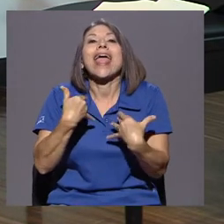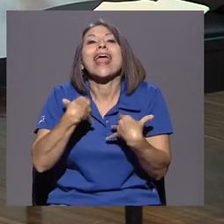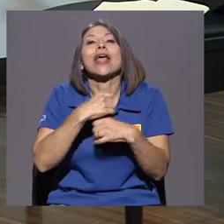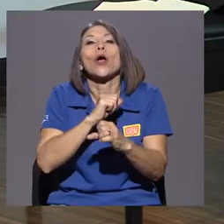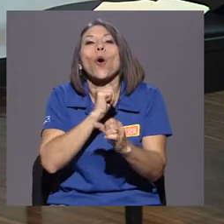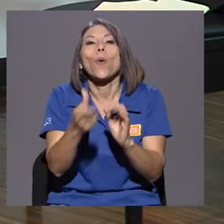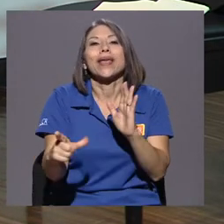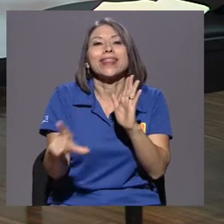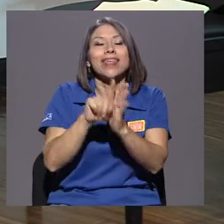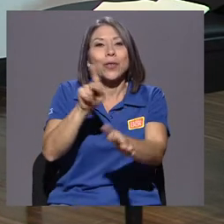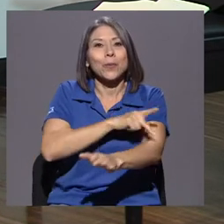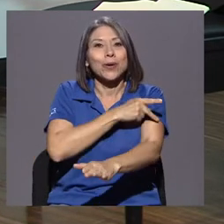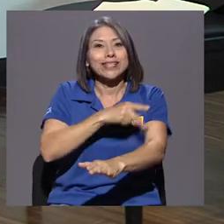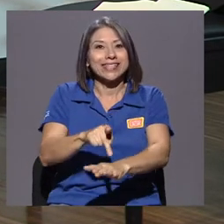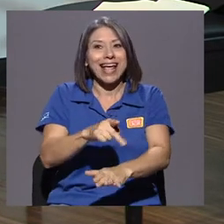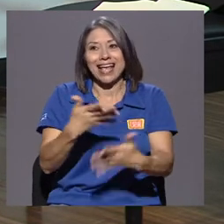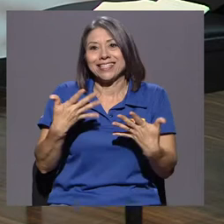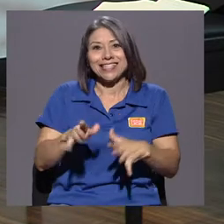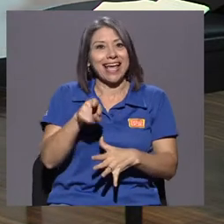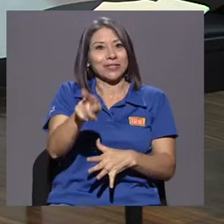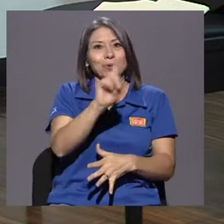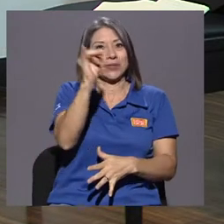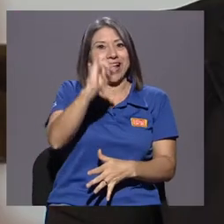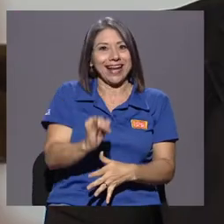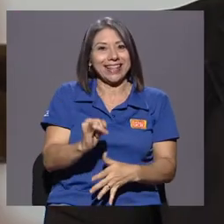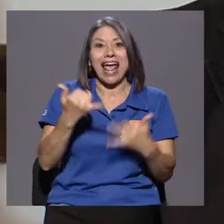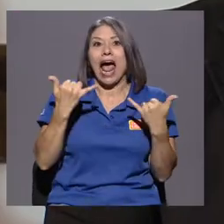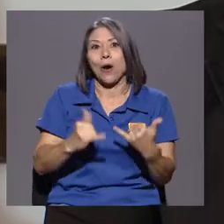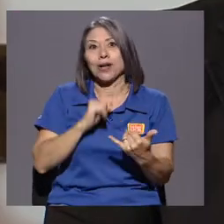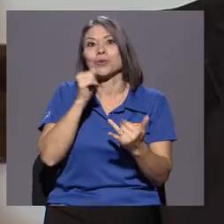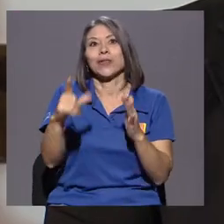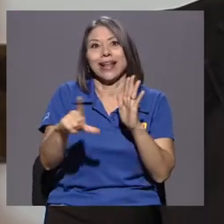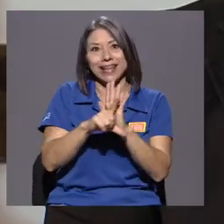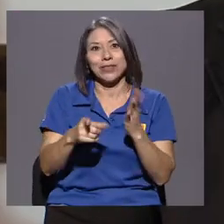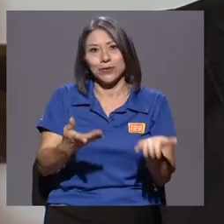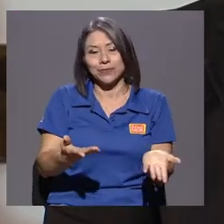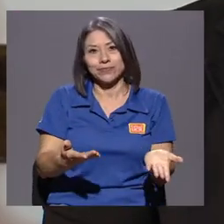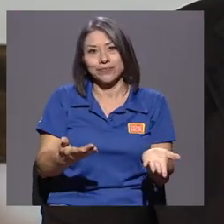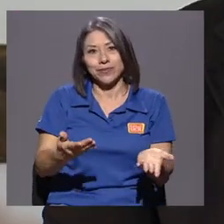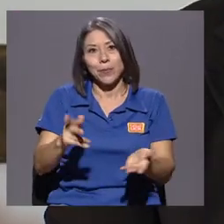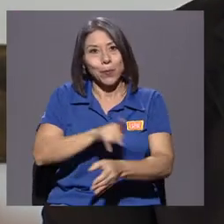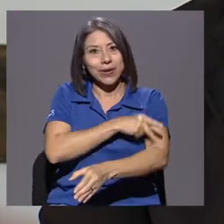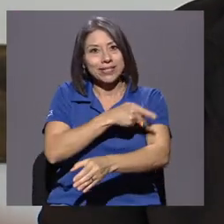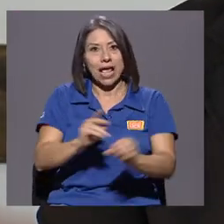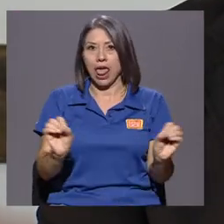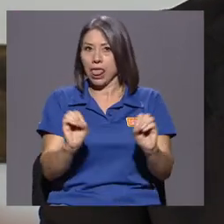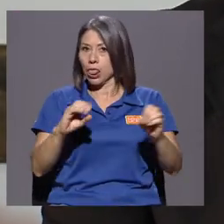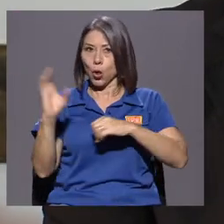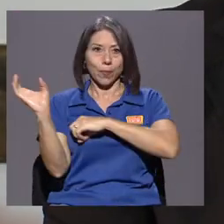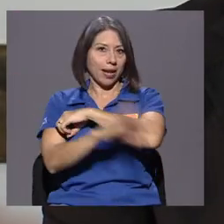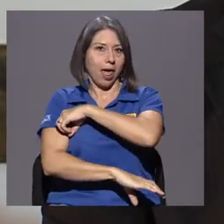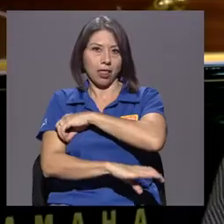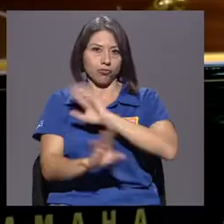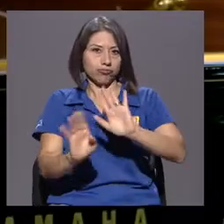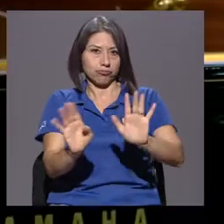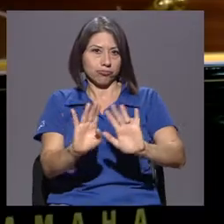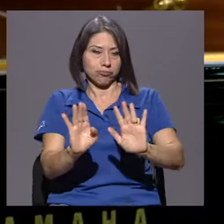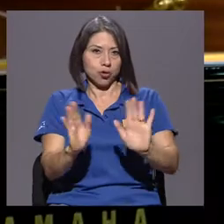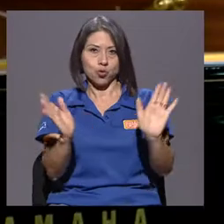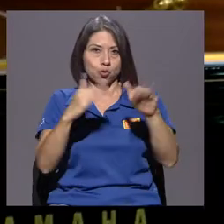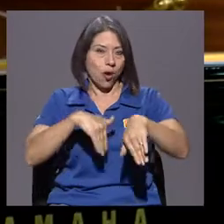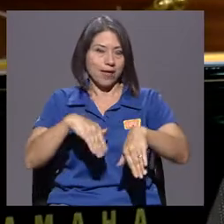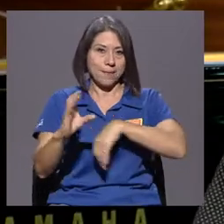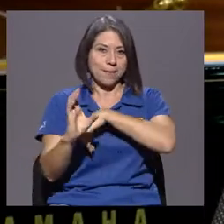una forma de arte salud es un delito que no penado no penado por nuestros códigos pero todo el mundo se cree en